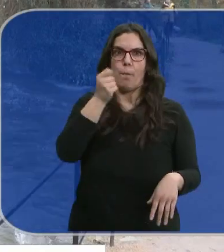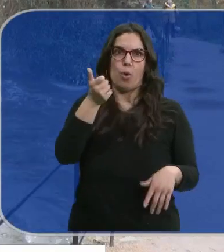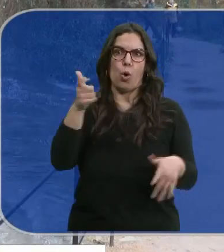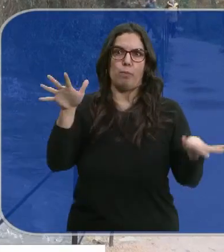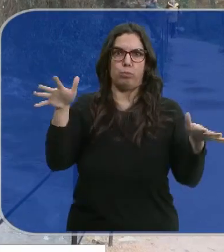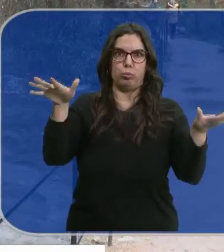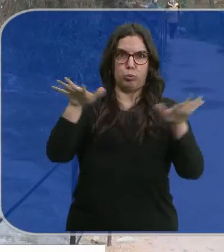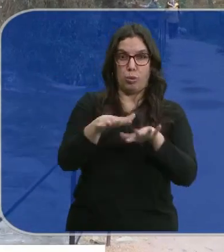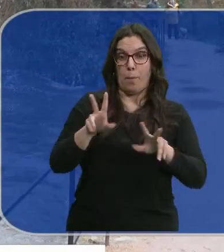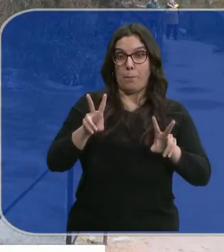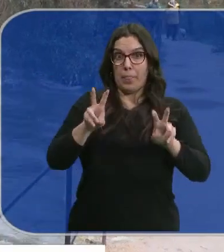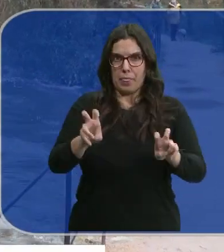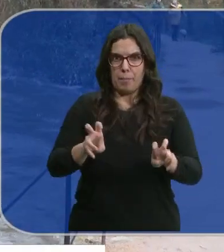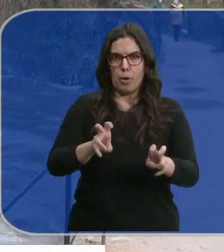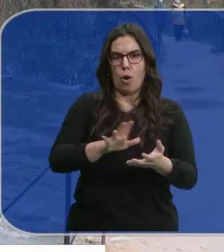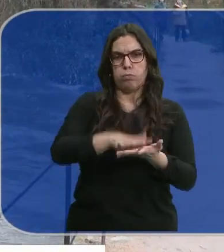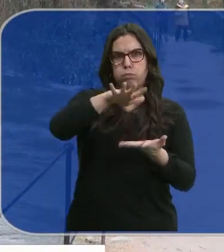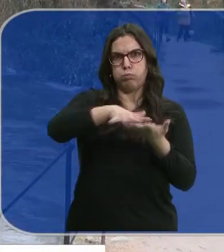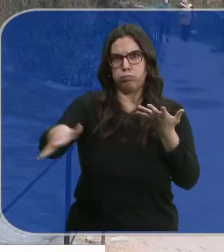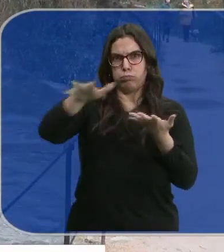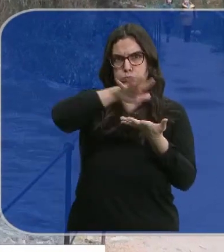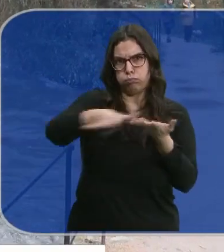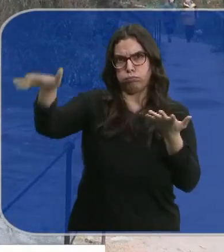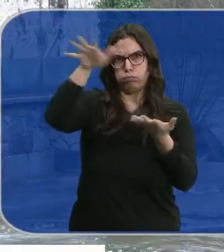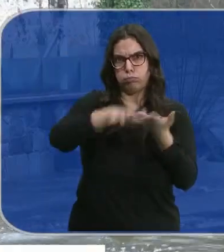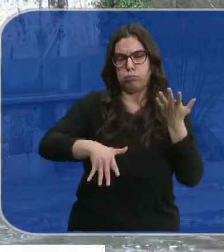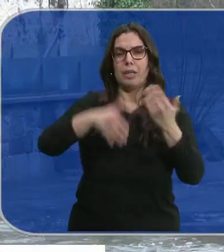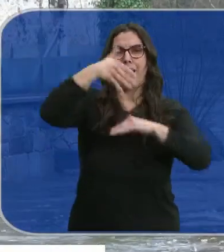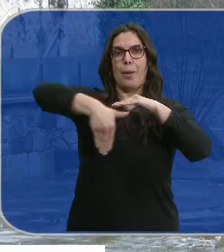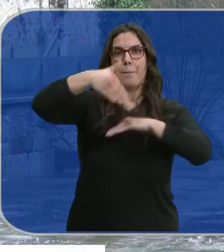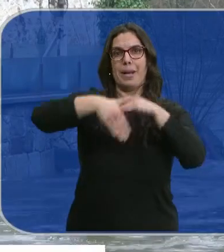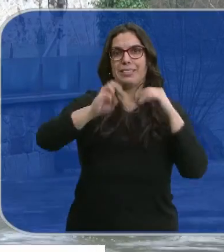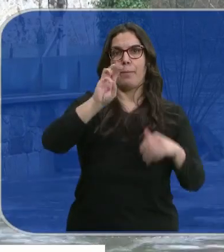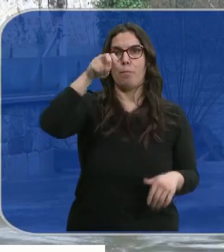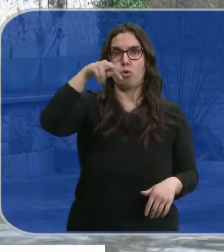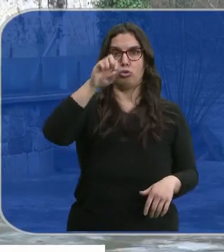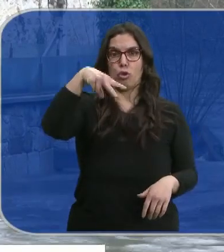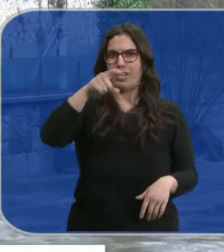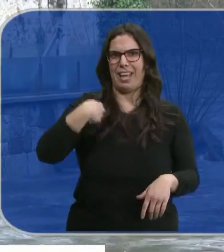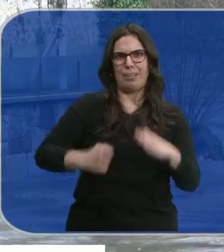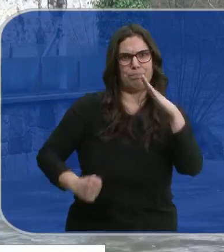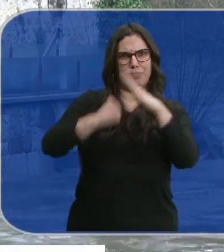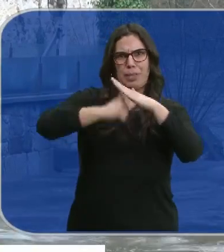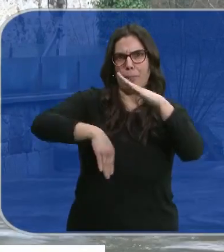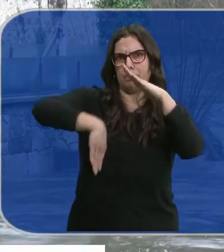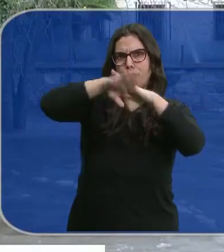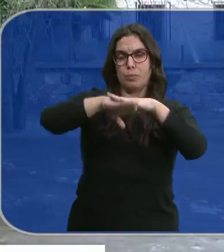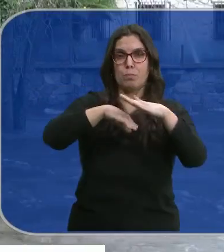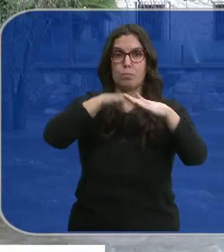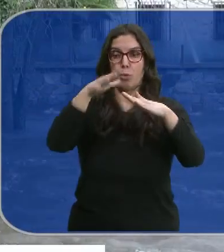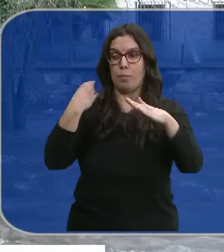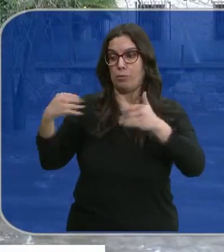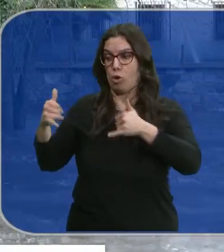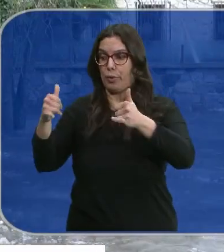sobre todo esas primeras horas en las que ha estado desaguando el embalse del Pontón Alto, que está además al límite de su capacidad porque el caudal